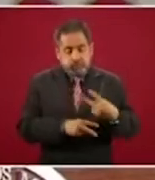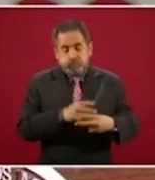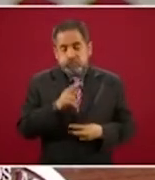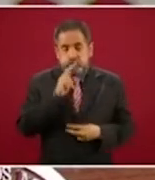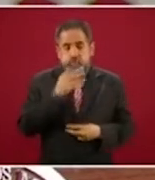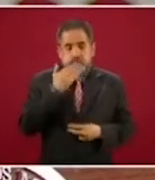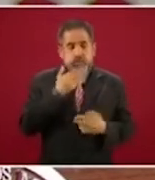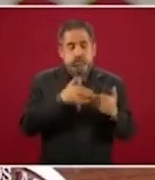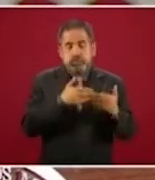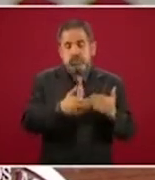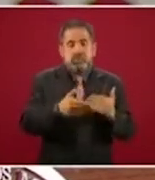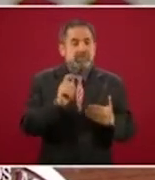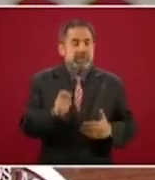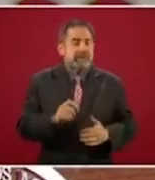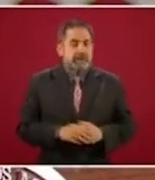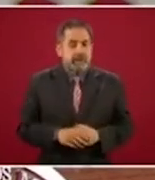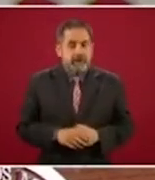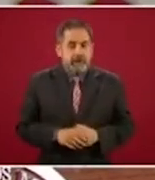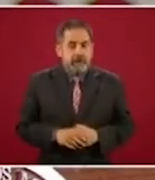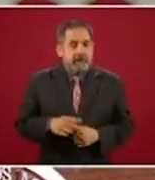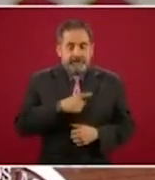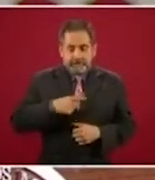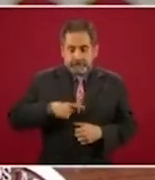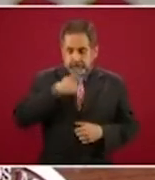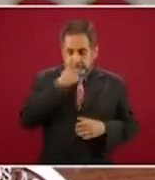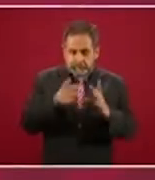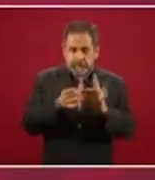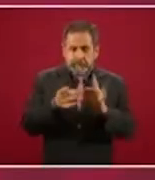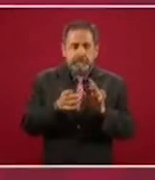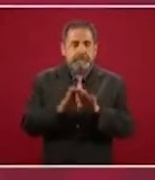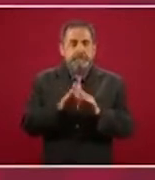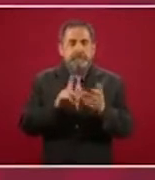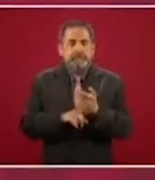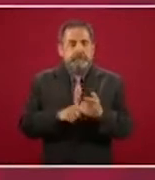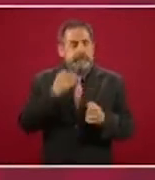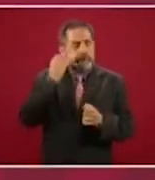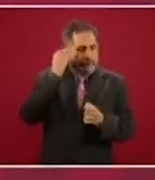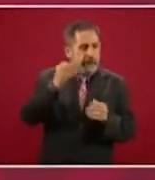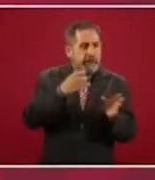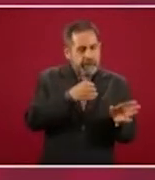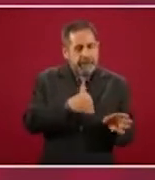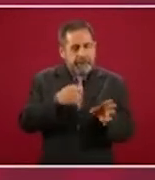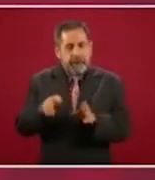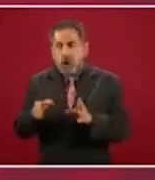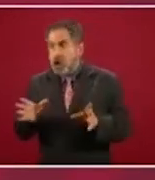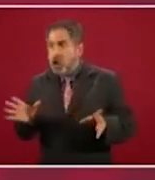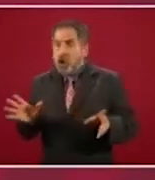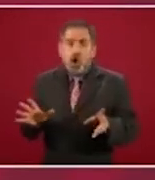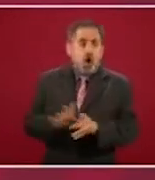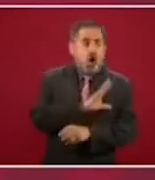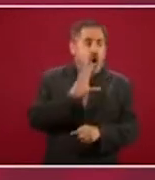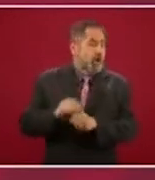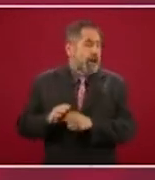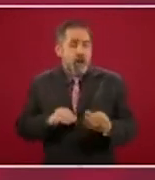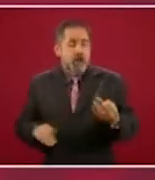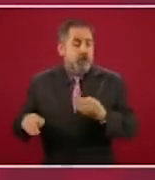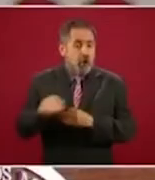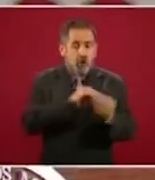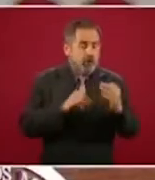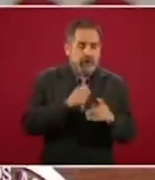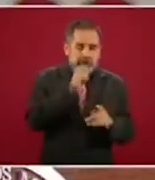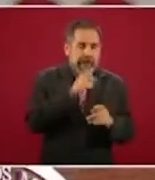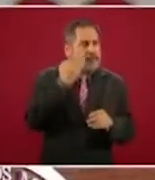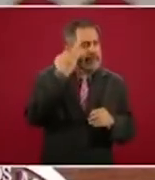marcha si hay que decirlo es un es por etapas no es en todas las unidades de medicina familiar ni es el no